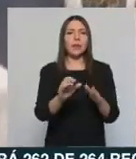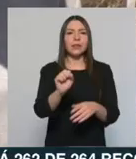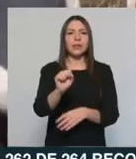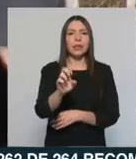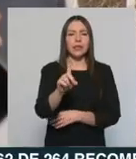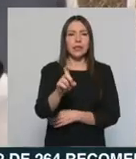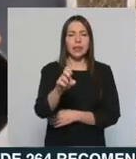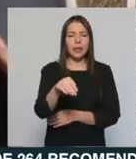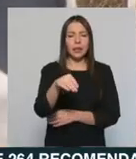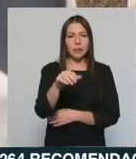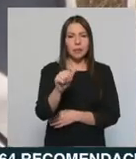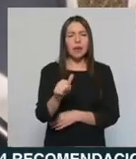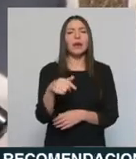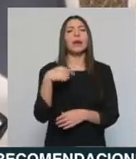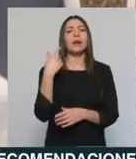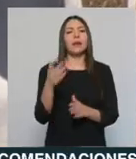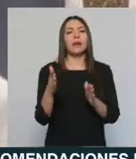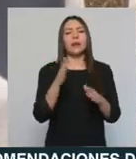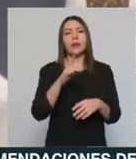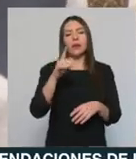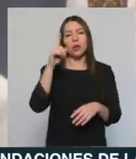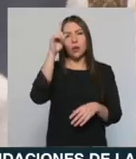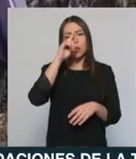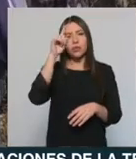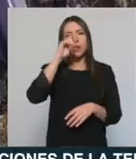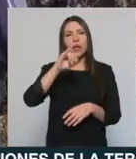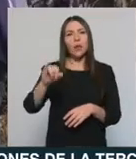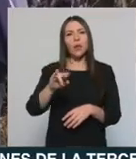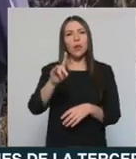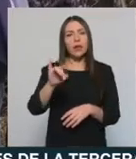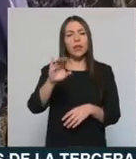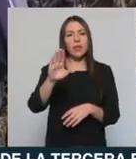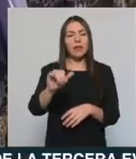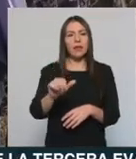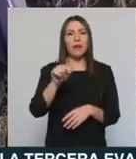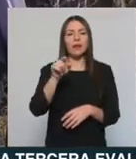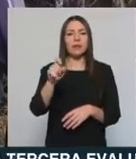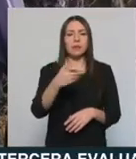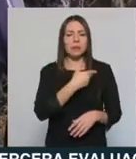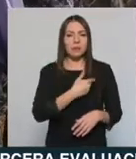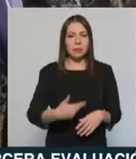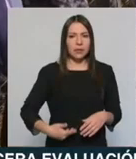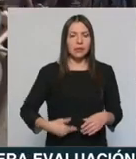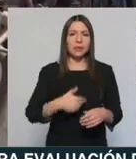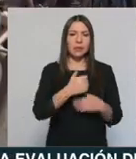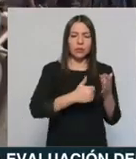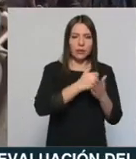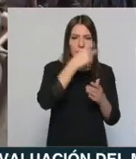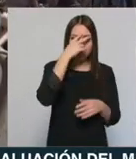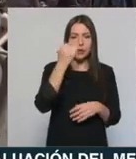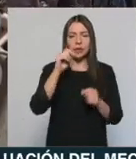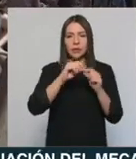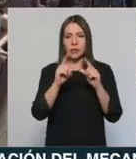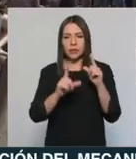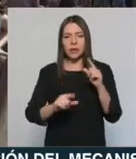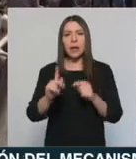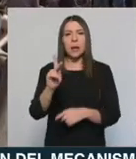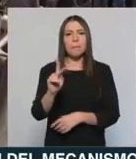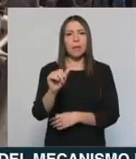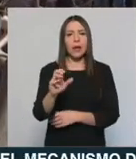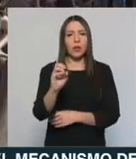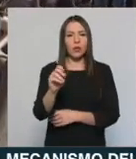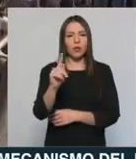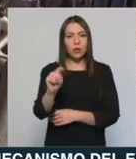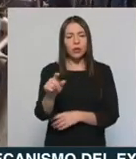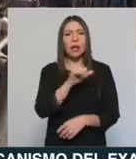Consejería Jurídica tanto de la Presidencia de la República como la local, la Secretaría de Gobierno, la Alcaldía, la PAOT y el Frente en Defensa